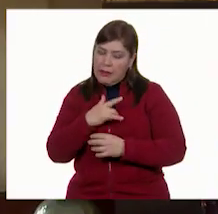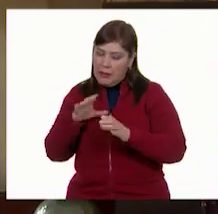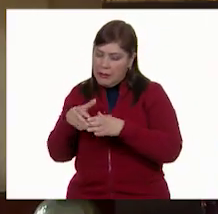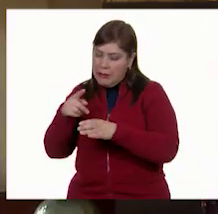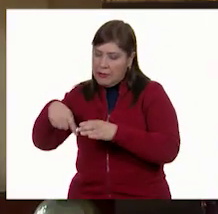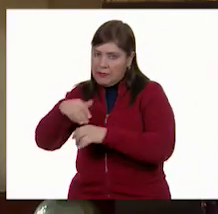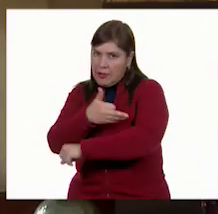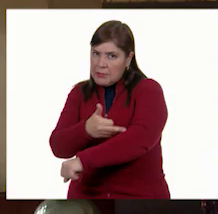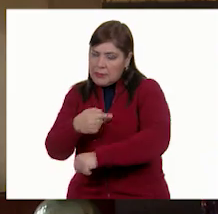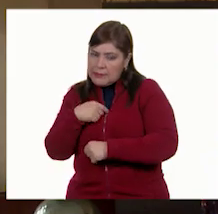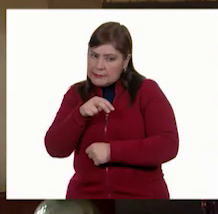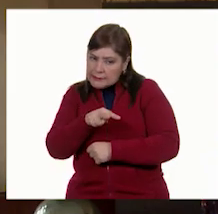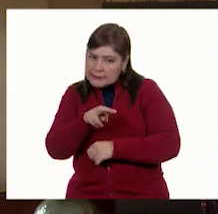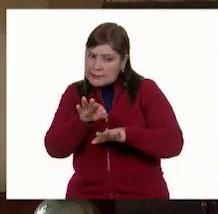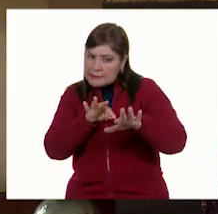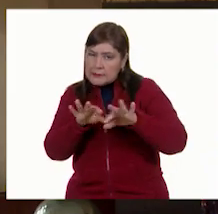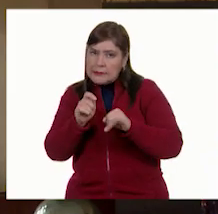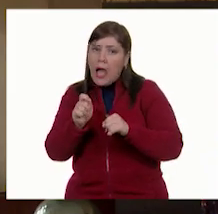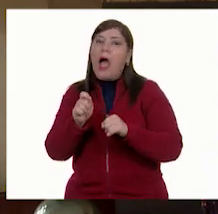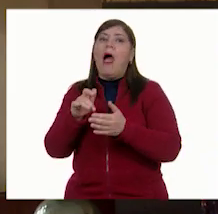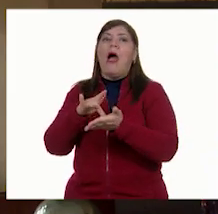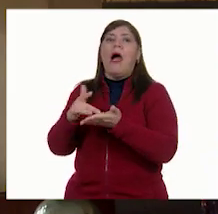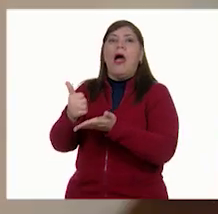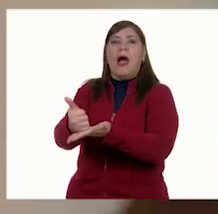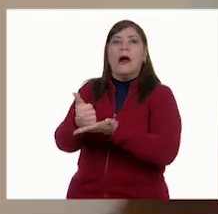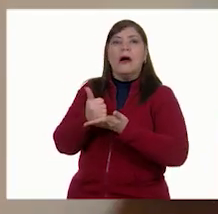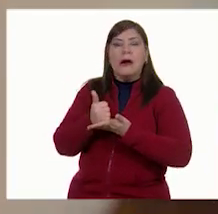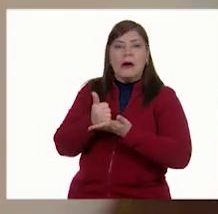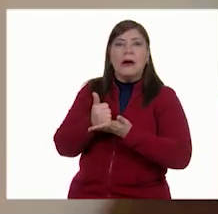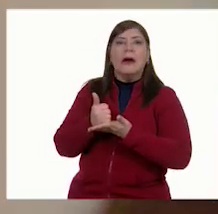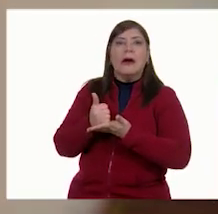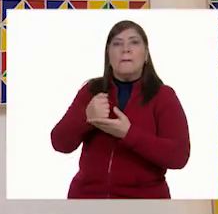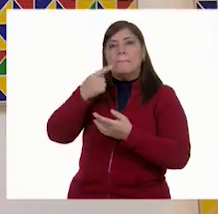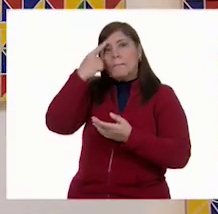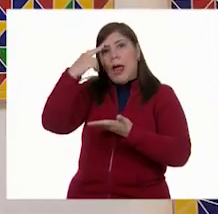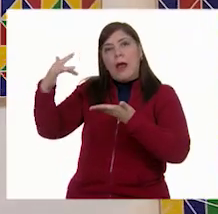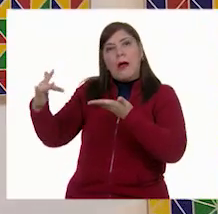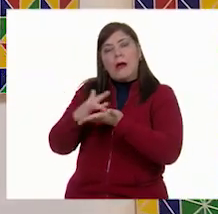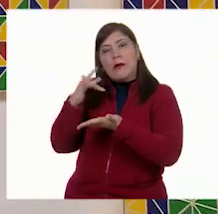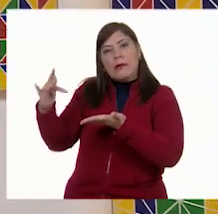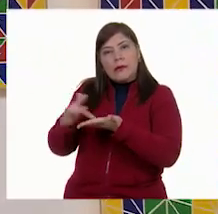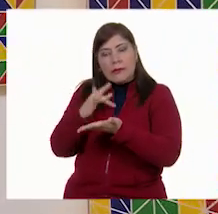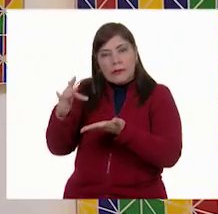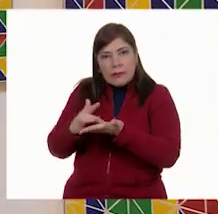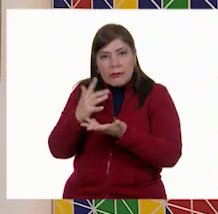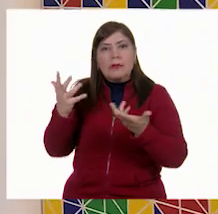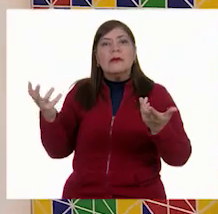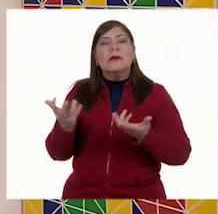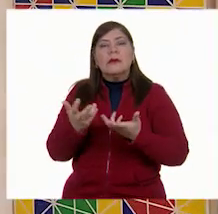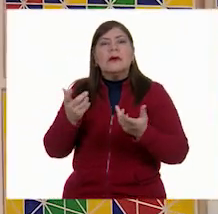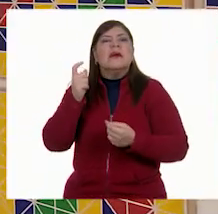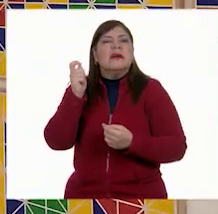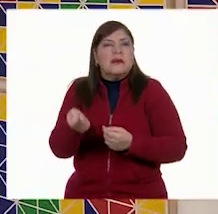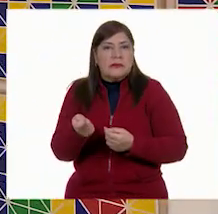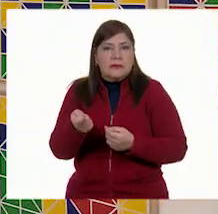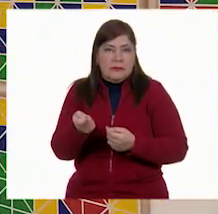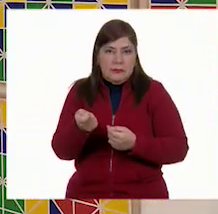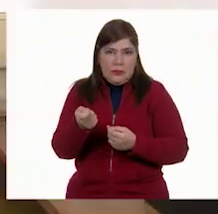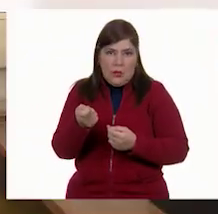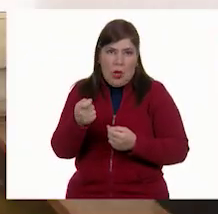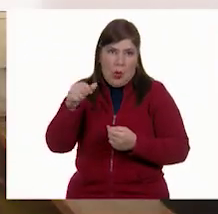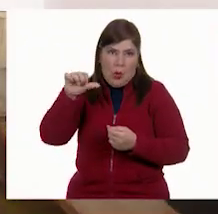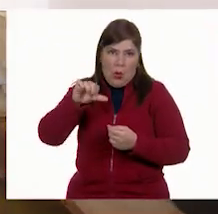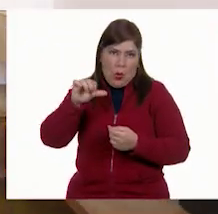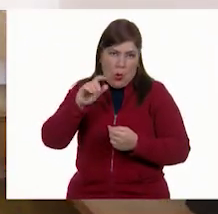tiene nos ayudó para que nos apoyaran a hacer este